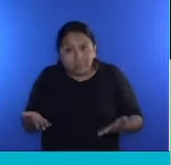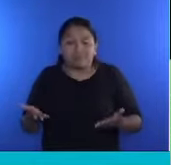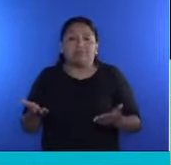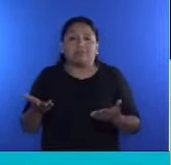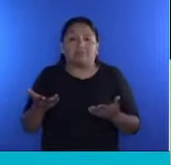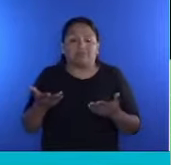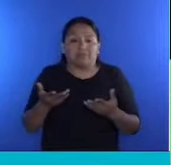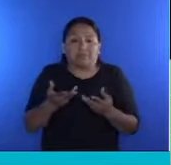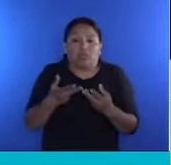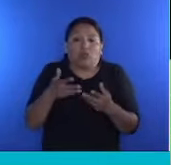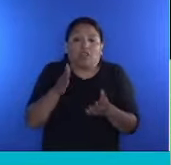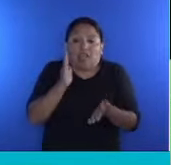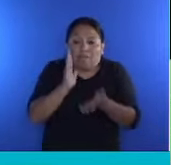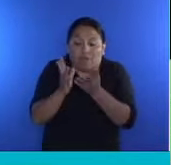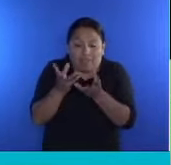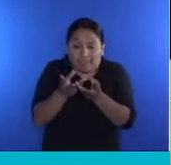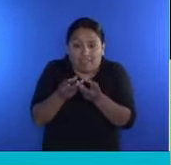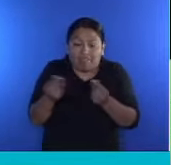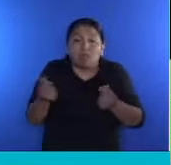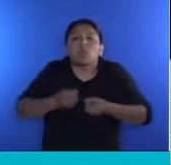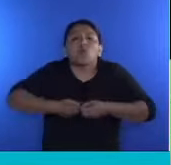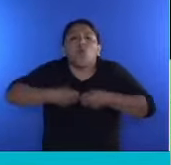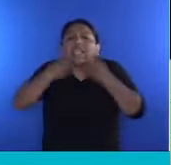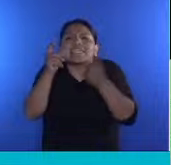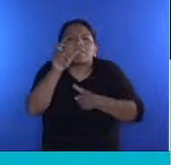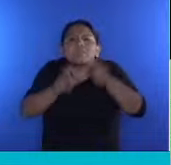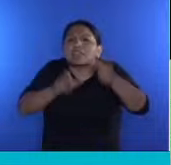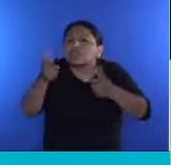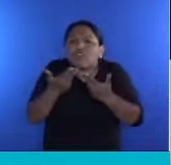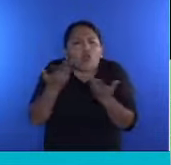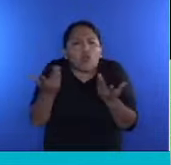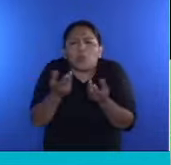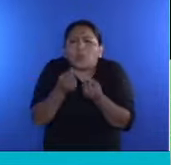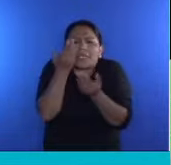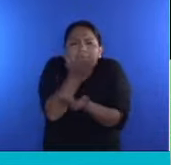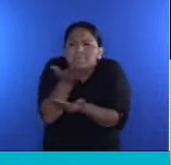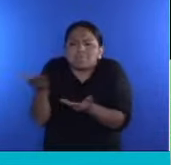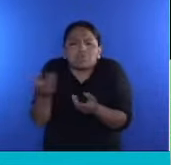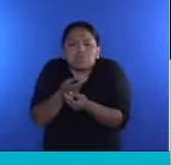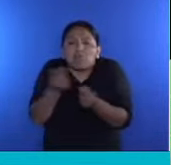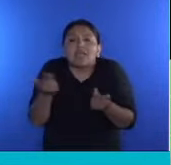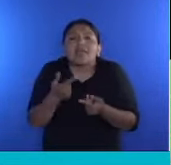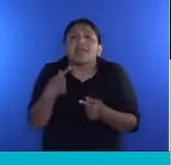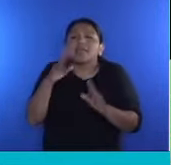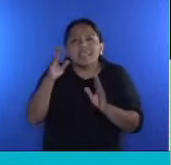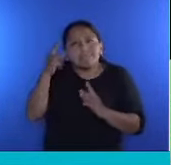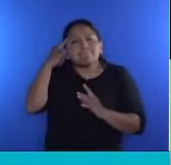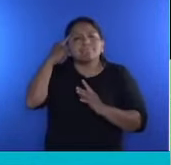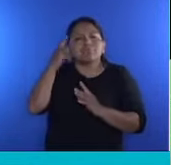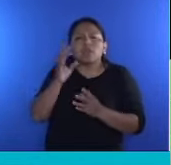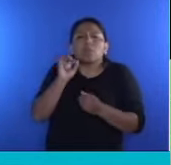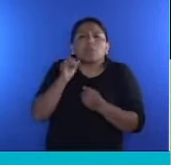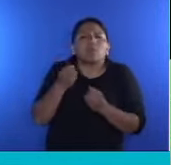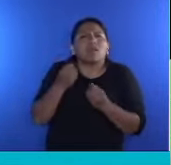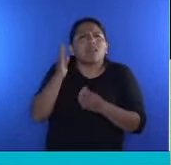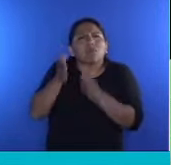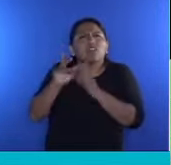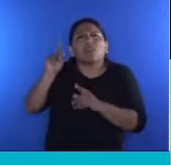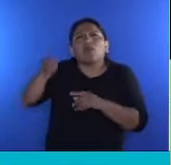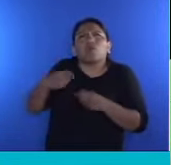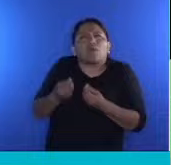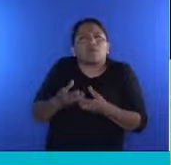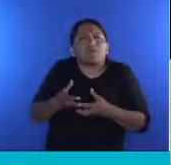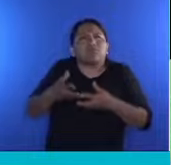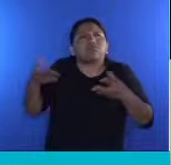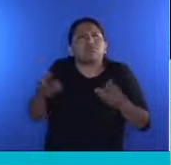la violencia contra cualquier persona y contra cualquier ser humano, hay que preguntarse por qué aumenta la violencia. ¿Qué es lo que lleva a eso?